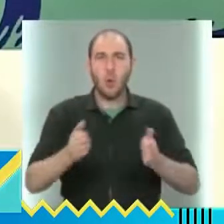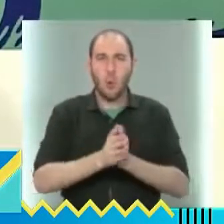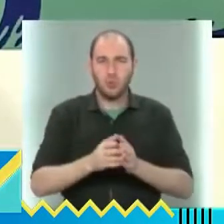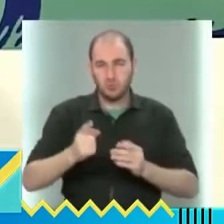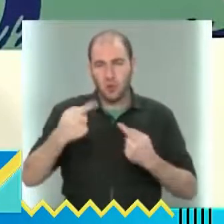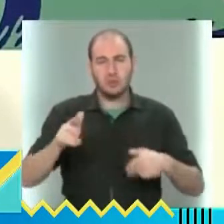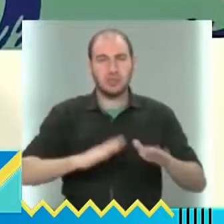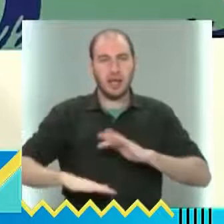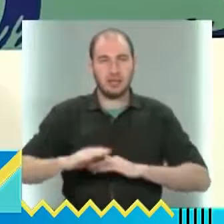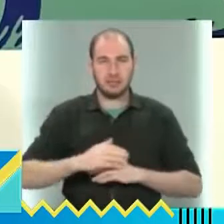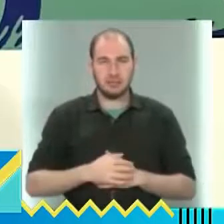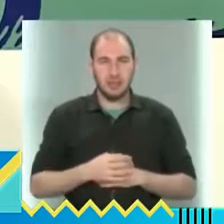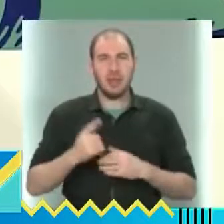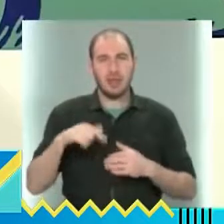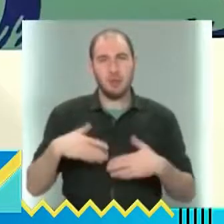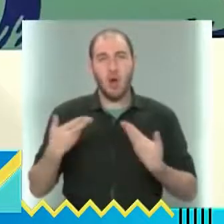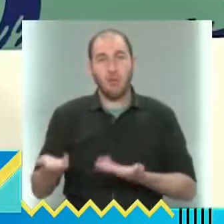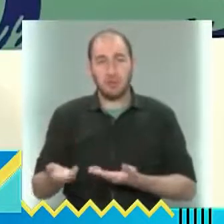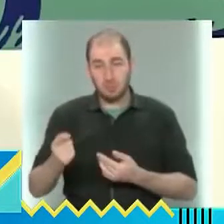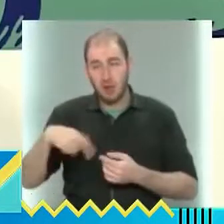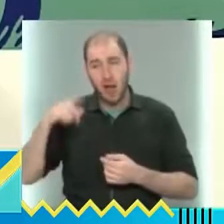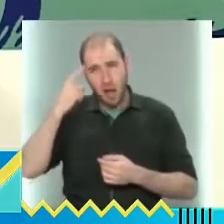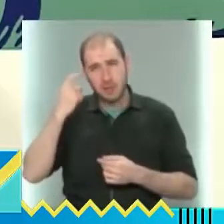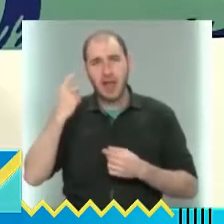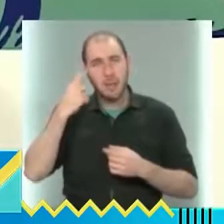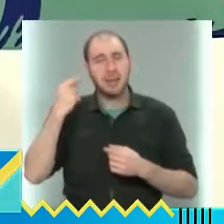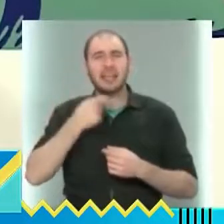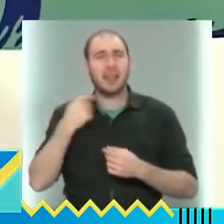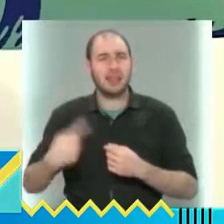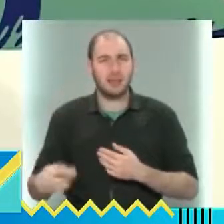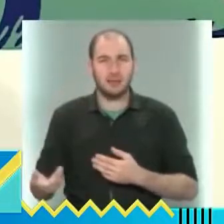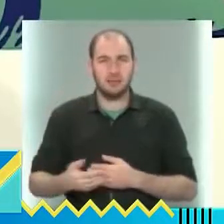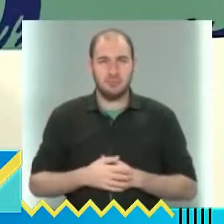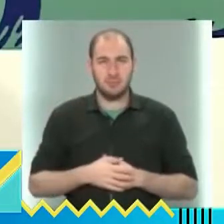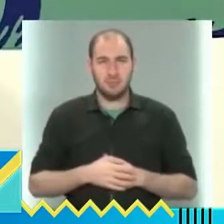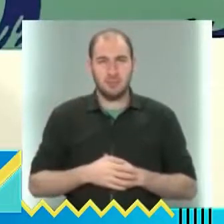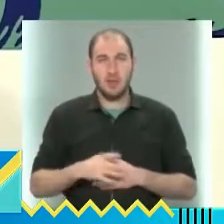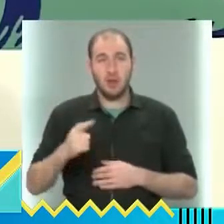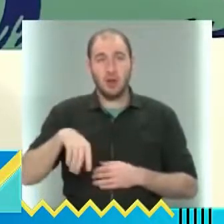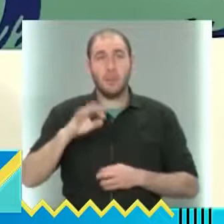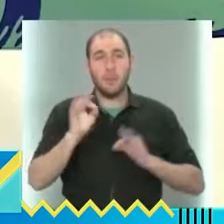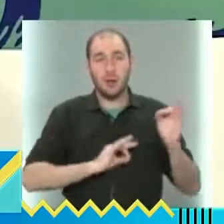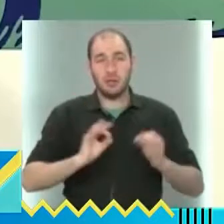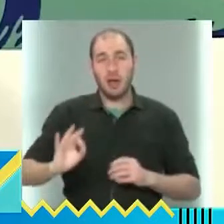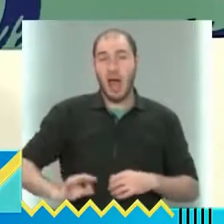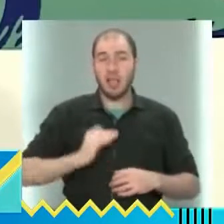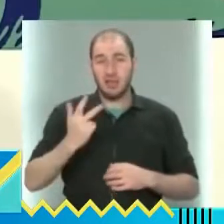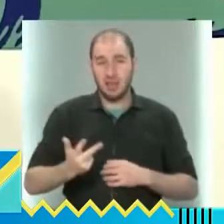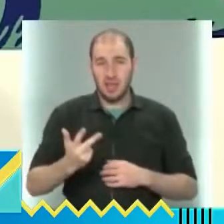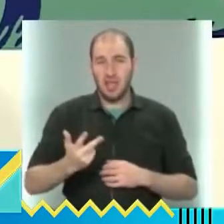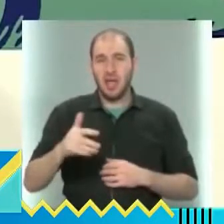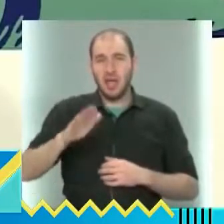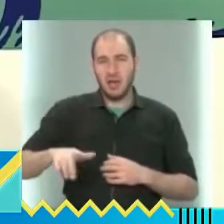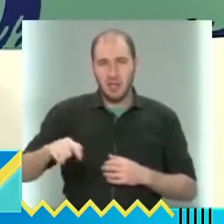lo que hace y ofrecerles, bueno, aprendamos, qué quieren aprender. Y hicimos un proyecto durante 3 años, los niños